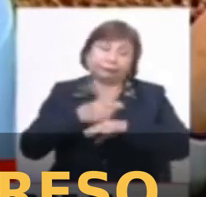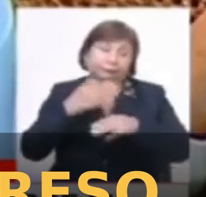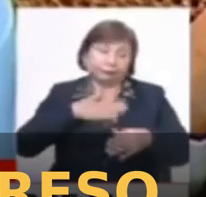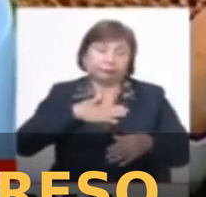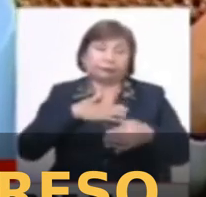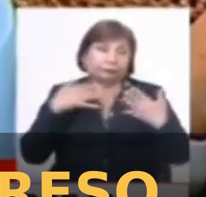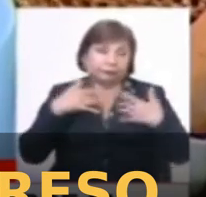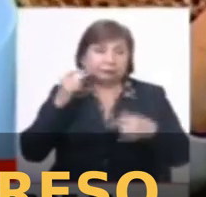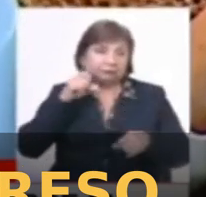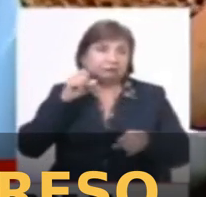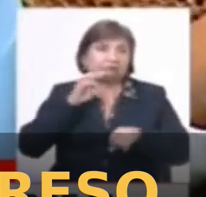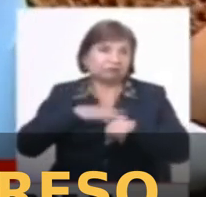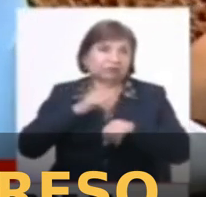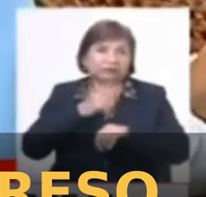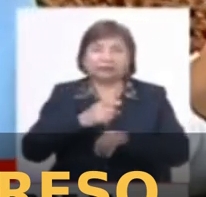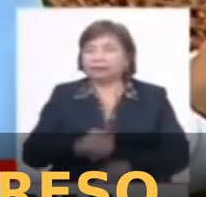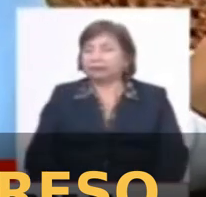intimidación.